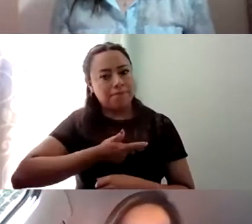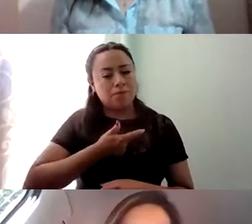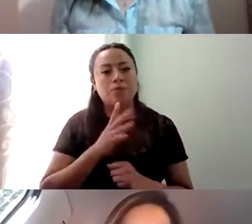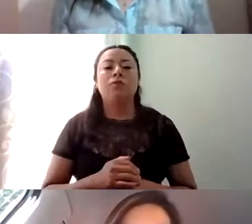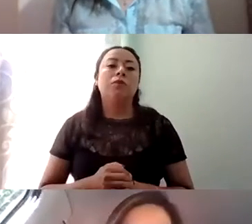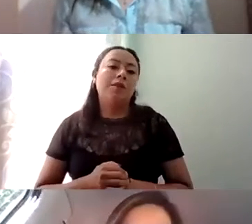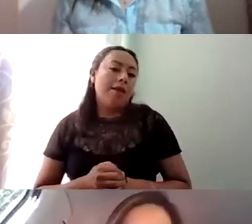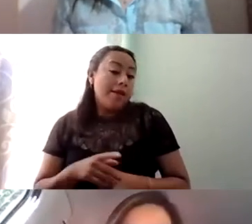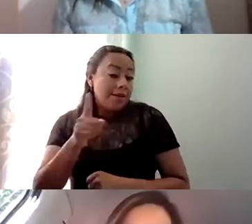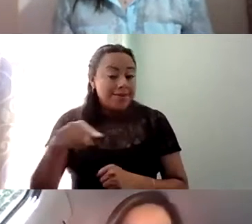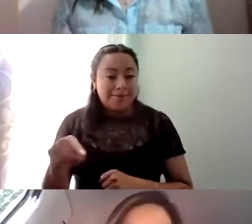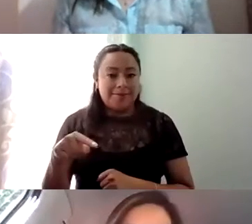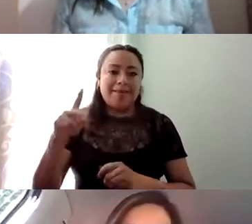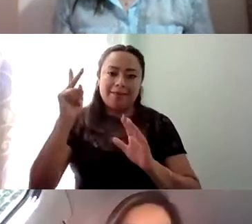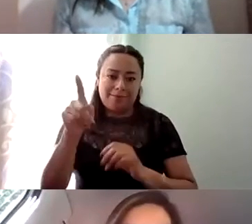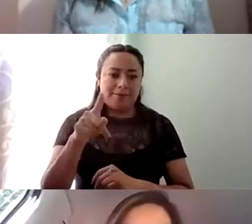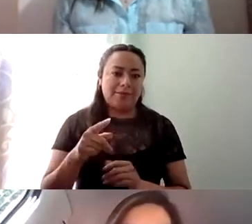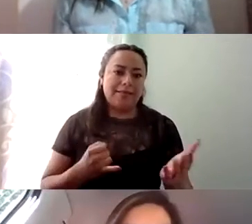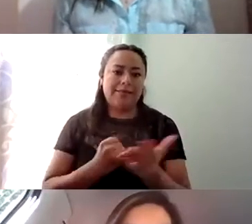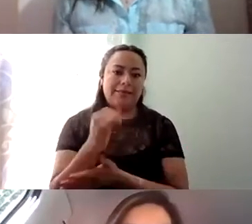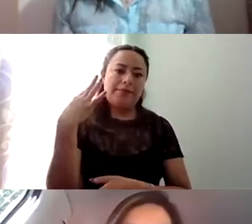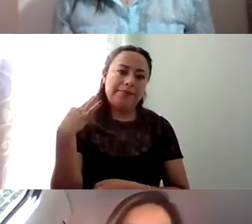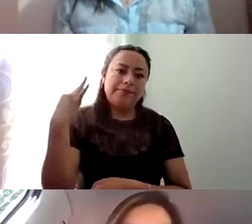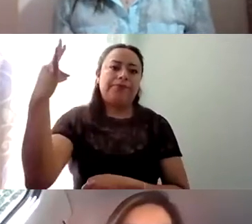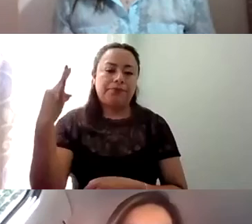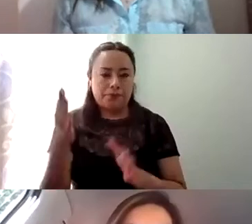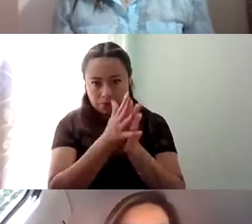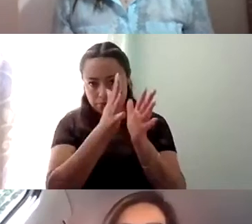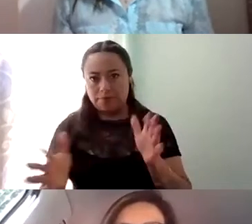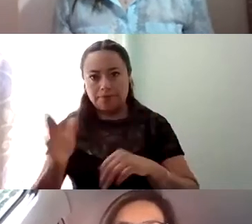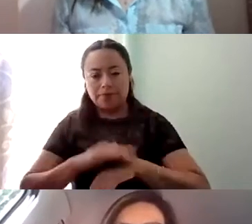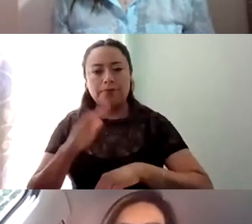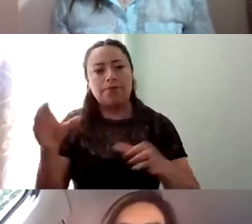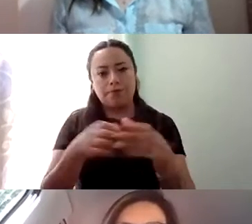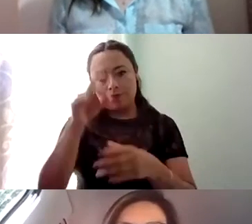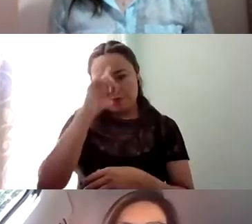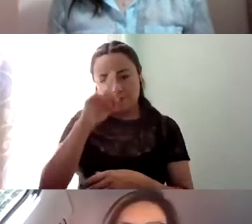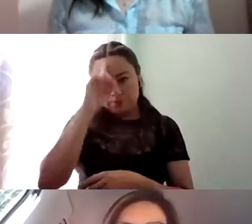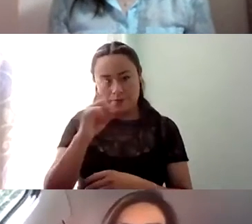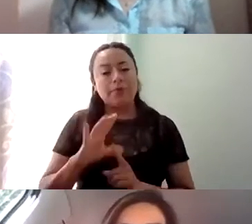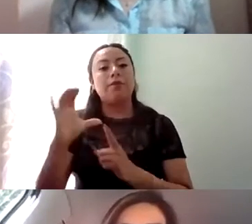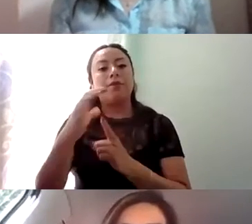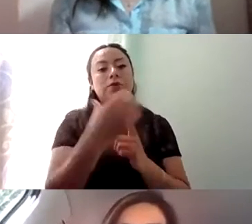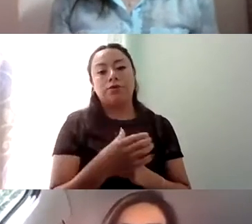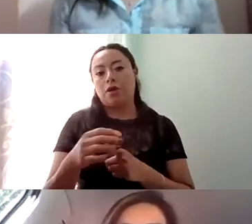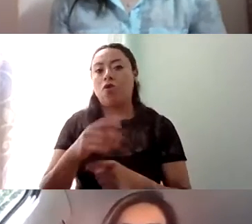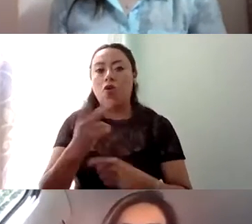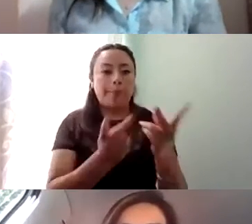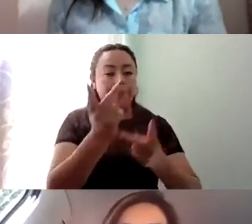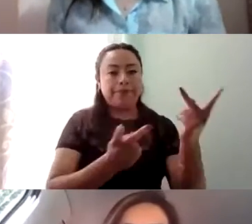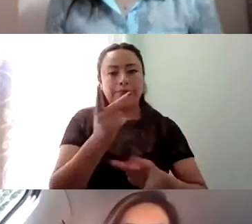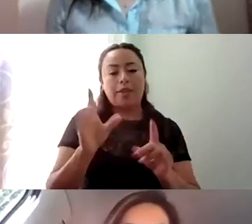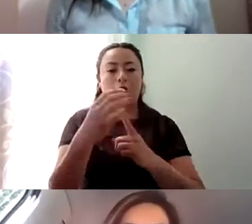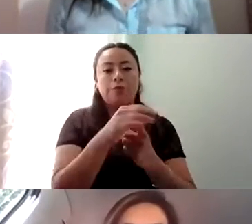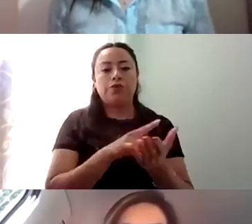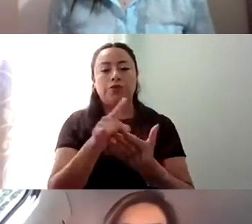ustedes tienen a bien designarme por otro periodo más como consejera honoraria del Consejo Consultivo de la Comisión de Derechos Humanos. Es